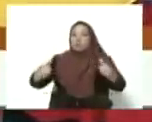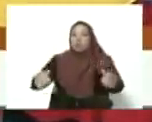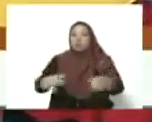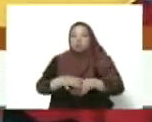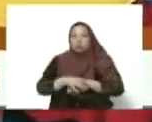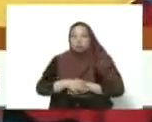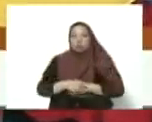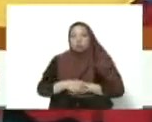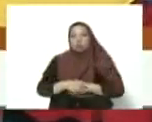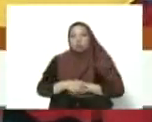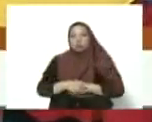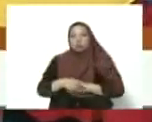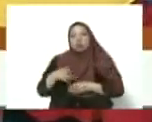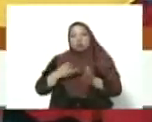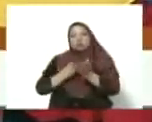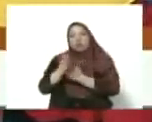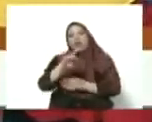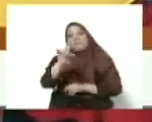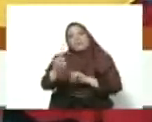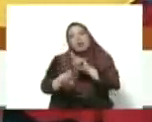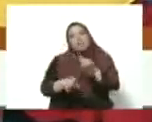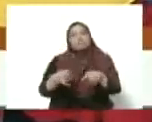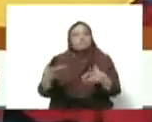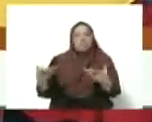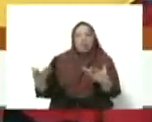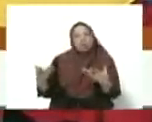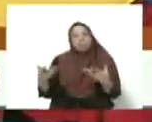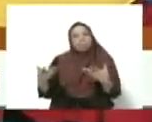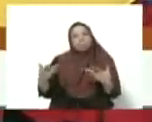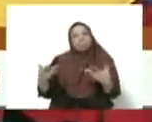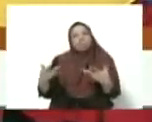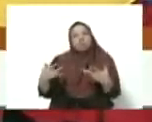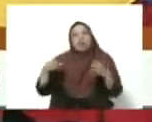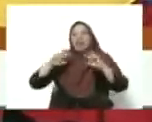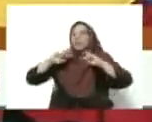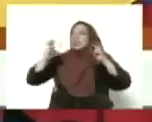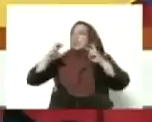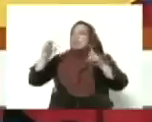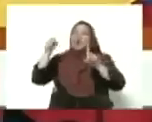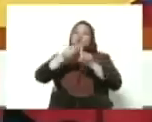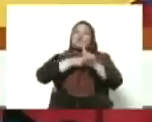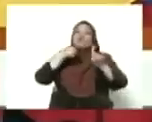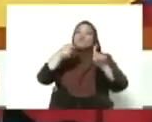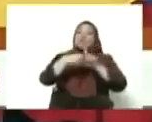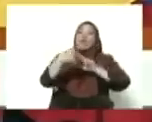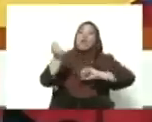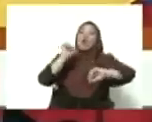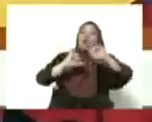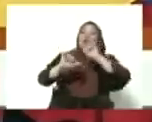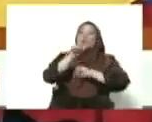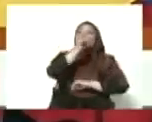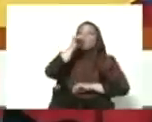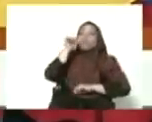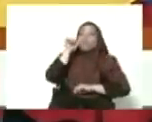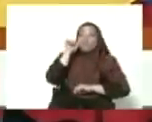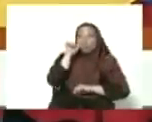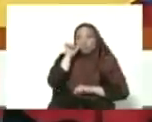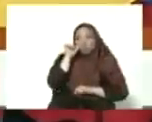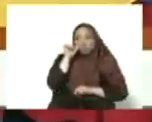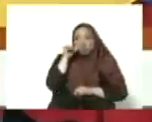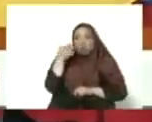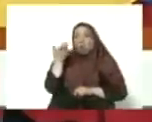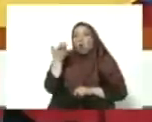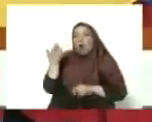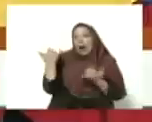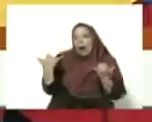por supuesto, algo que siempre se pregunta sobre el tema de la lucha contra las drogas, ¿podrá existir ahora en este nuevo capítulo una